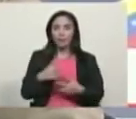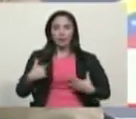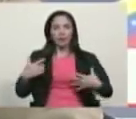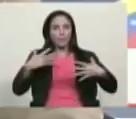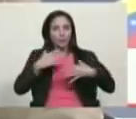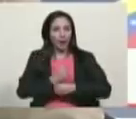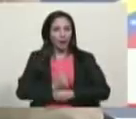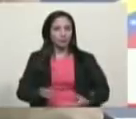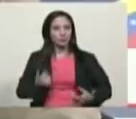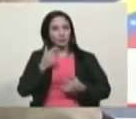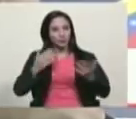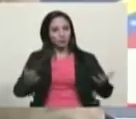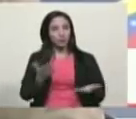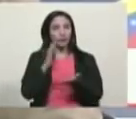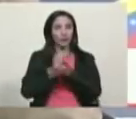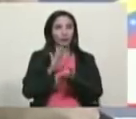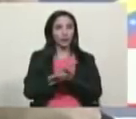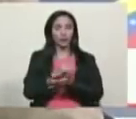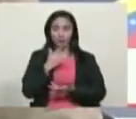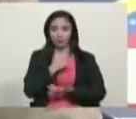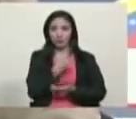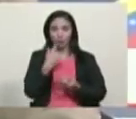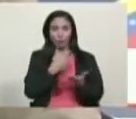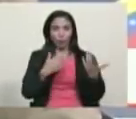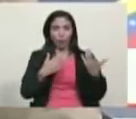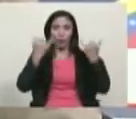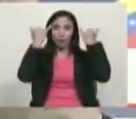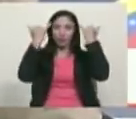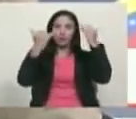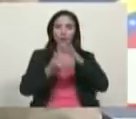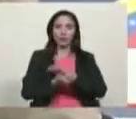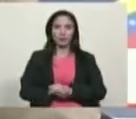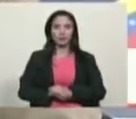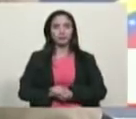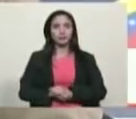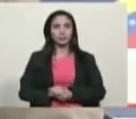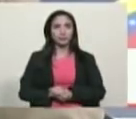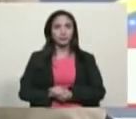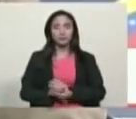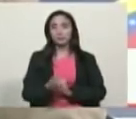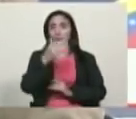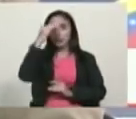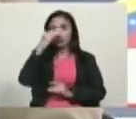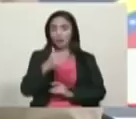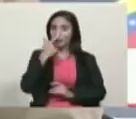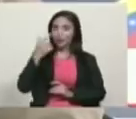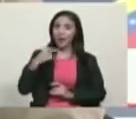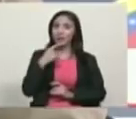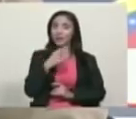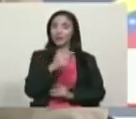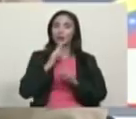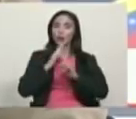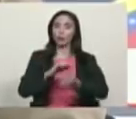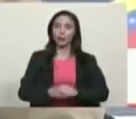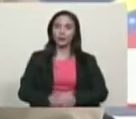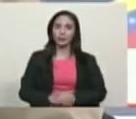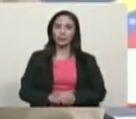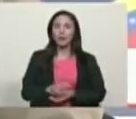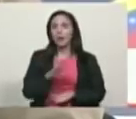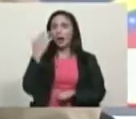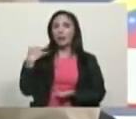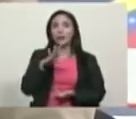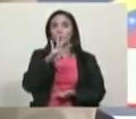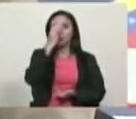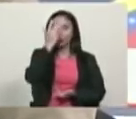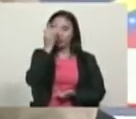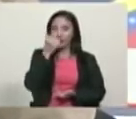mucho de la convicción que nosotros tenemos. Comandante Chávez dijo, en esos días del 4 de febrero,